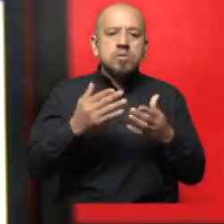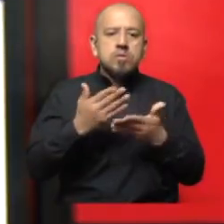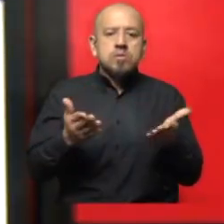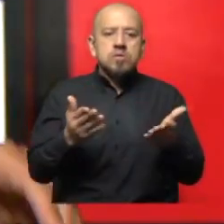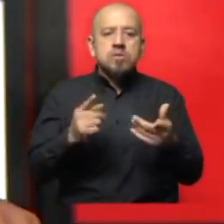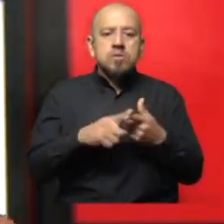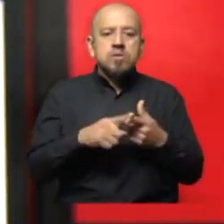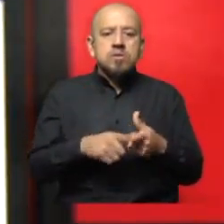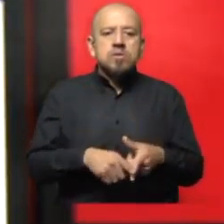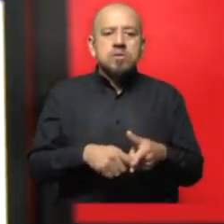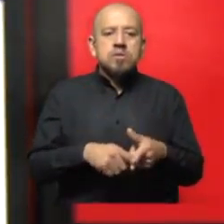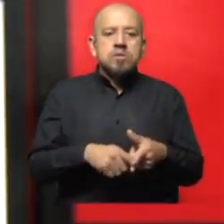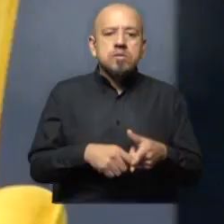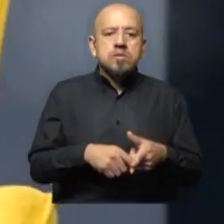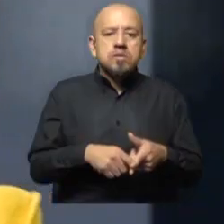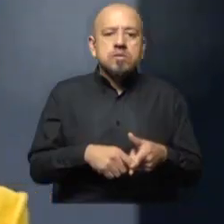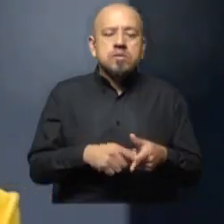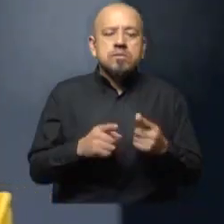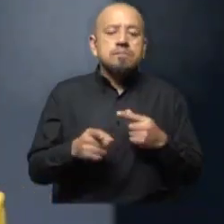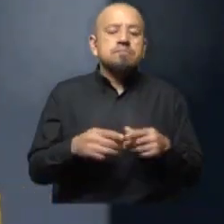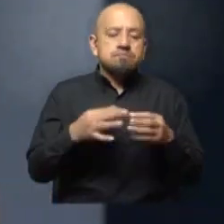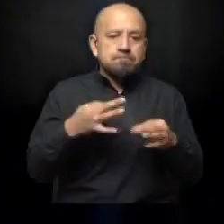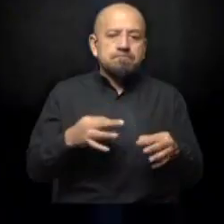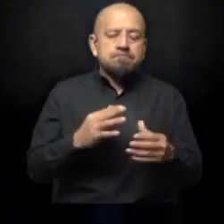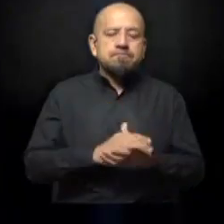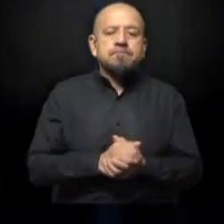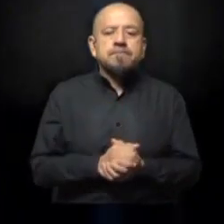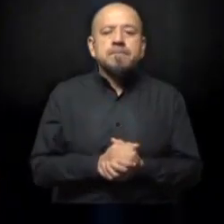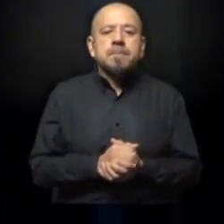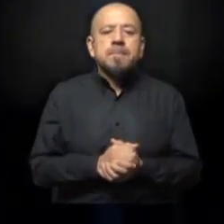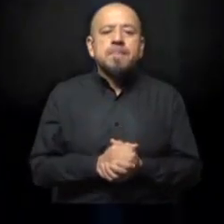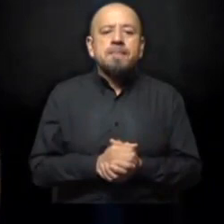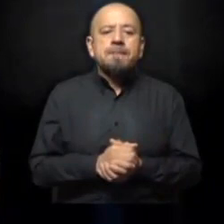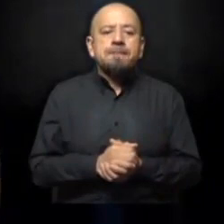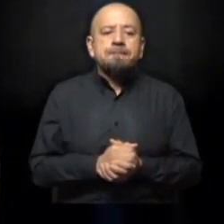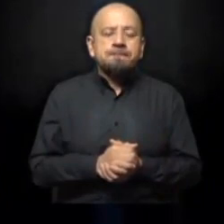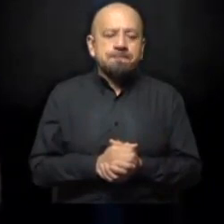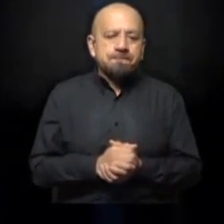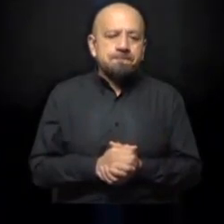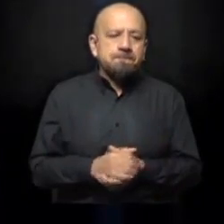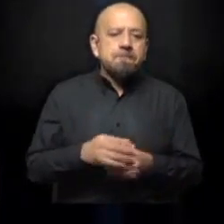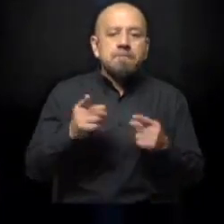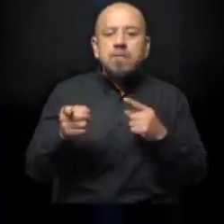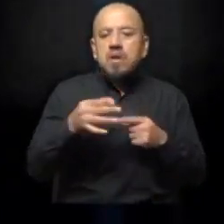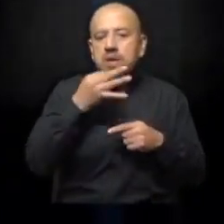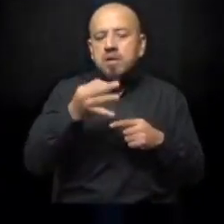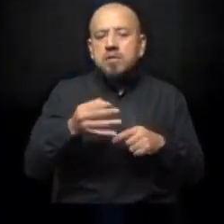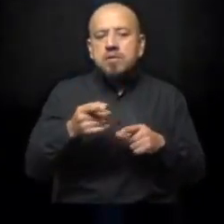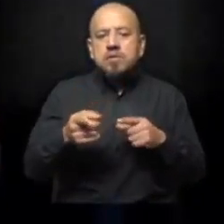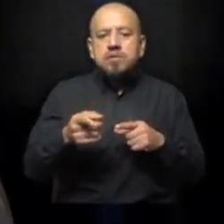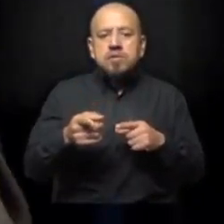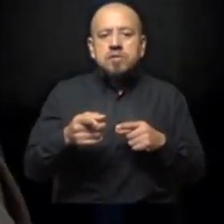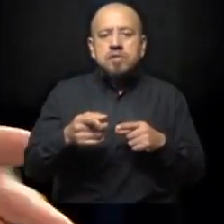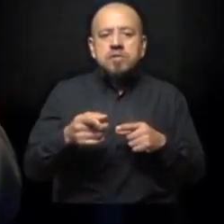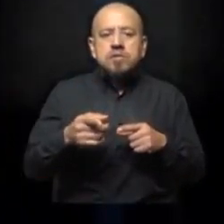cosa es de gallina es tremendo por algo que dijeron antes de empezar y lo que